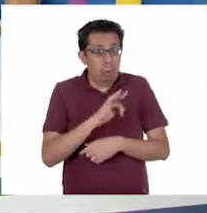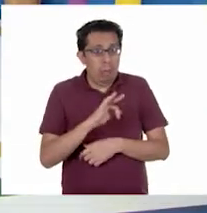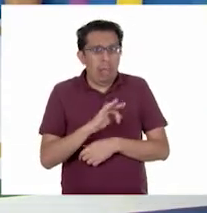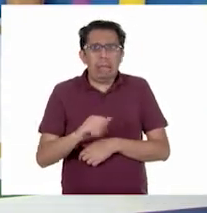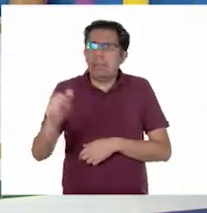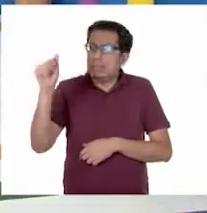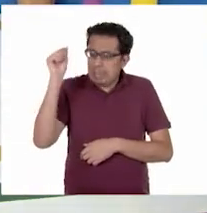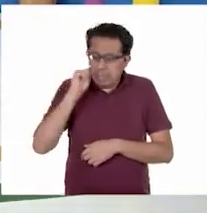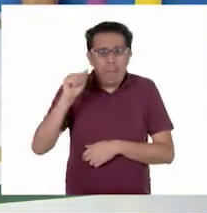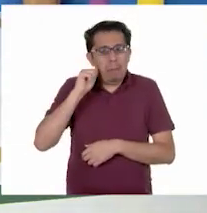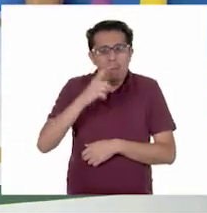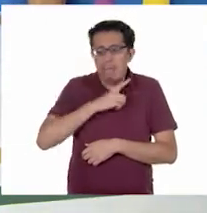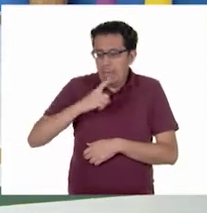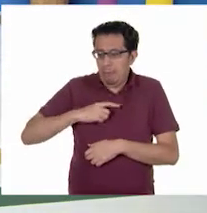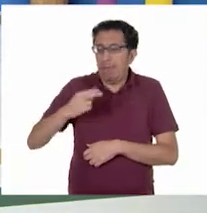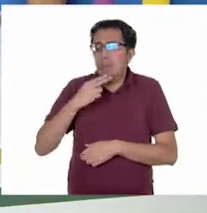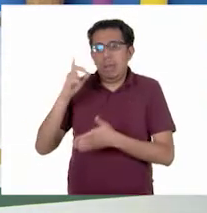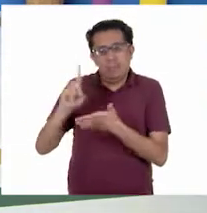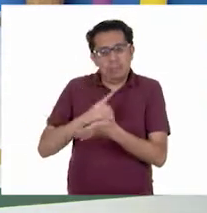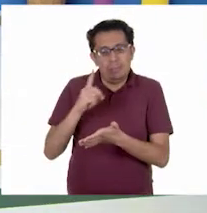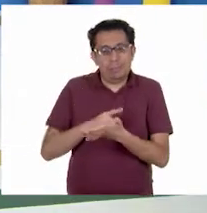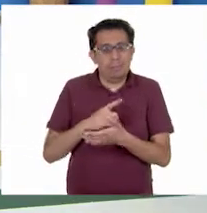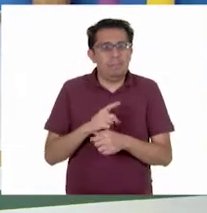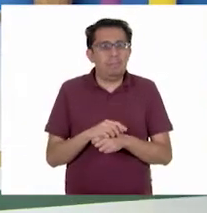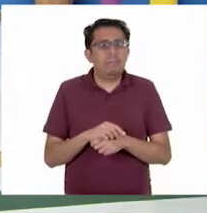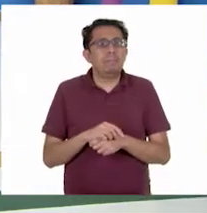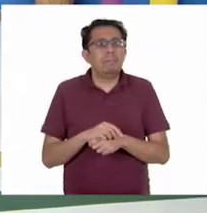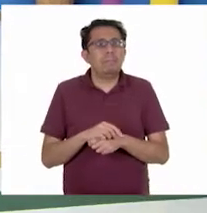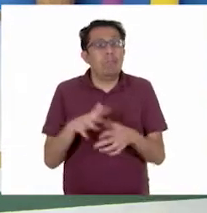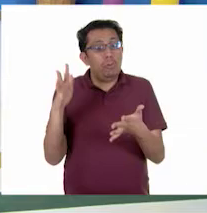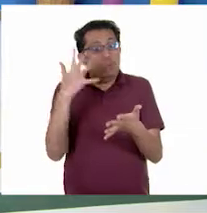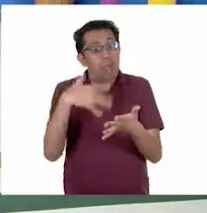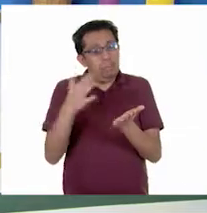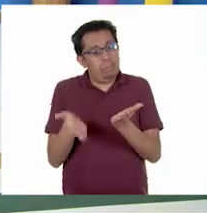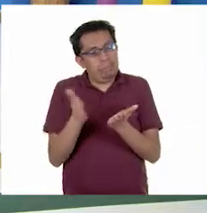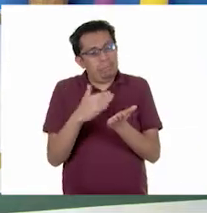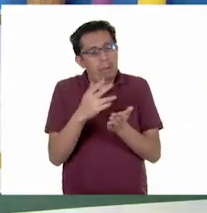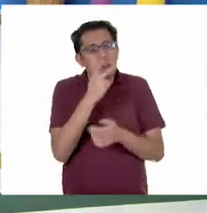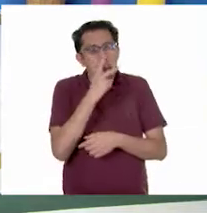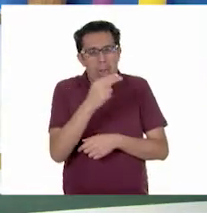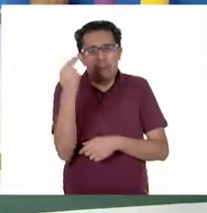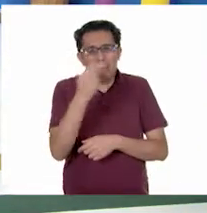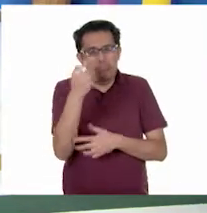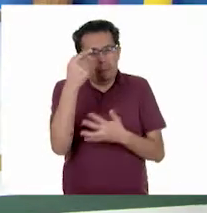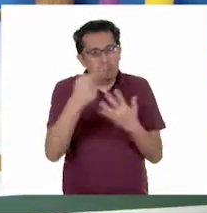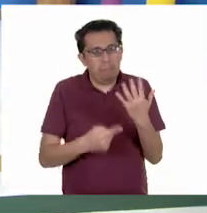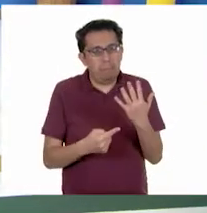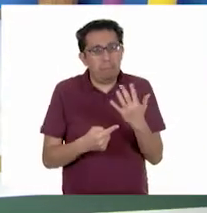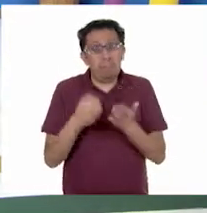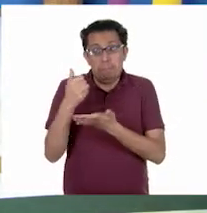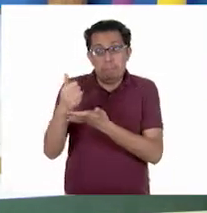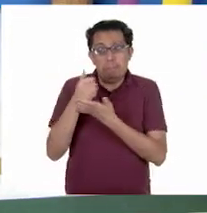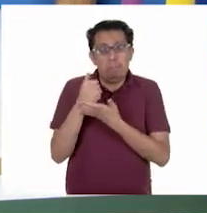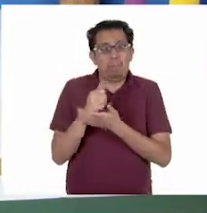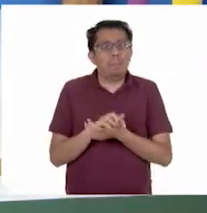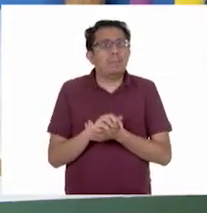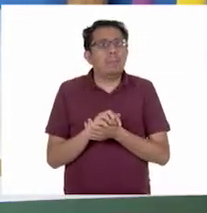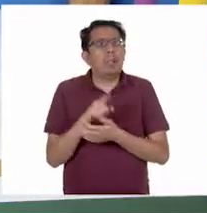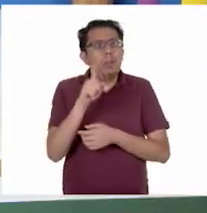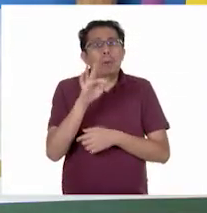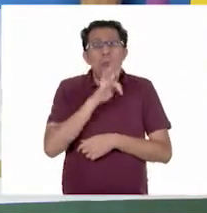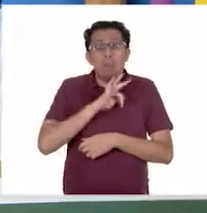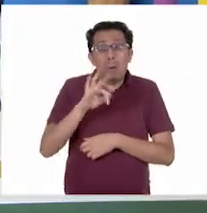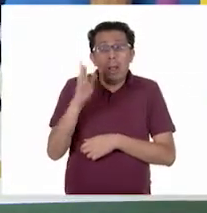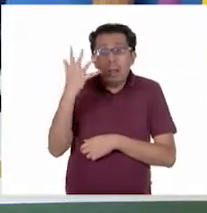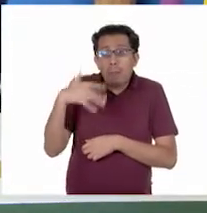el diccionario. Vamos a buscar las palabras que necesites para que lo entiendas mejor. Ton, Dari, ¿nos ayudas? ¿Sí? Lari, ¿podrías buscar, por